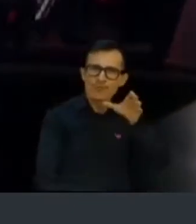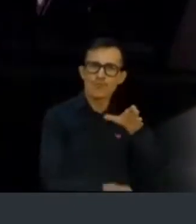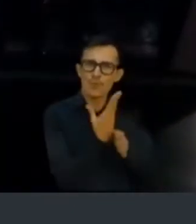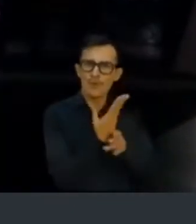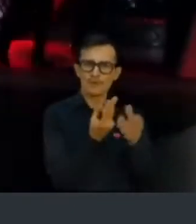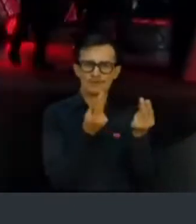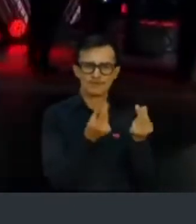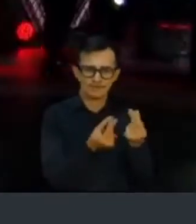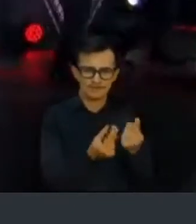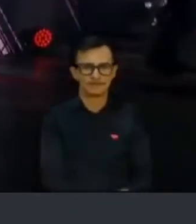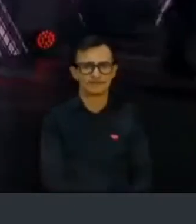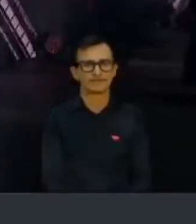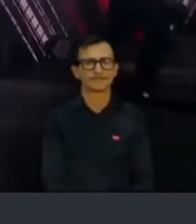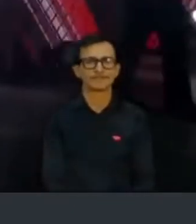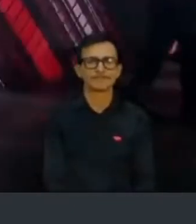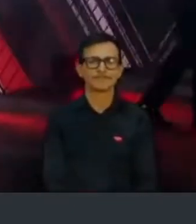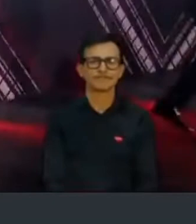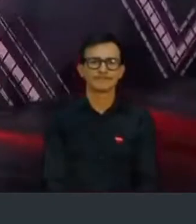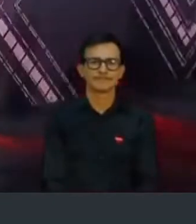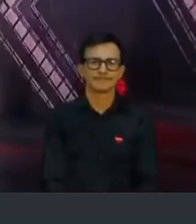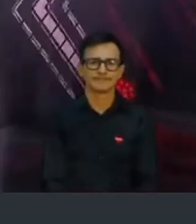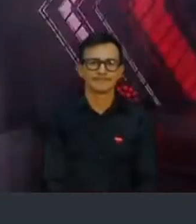Tenemos nuevo cómputo.